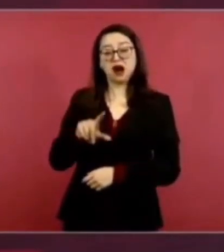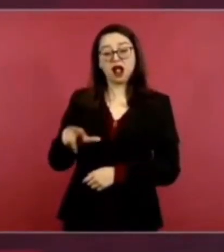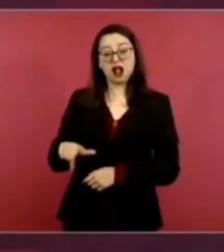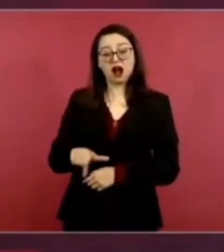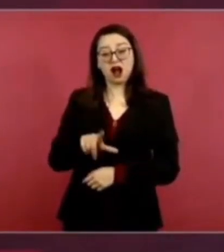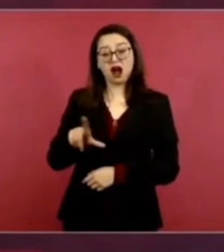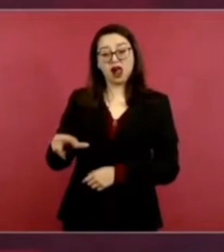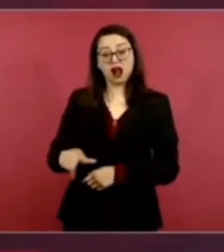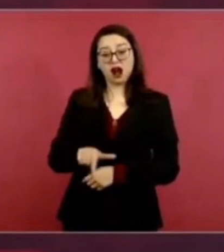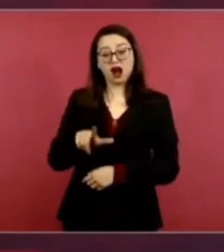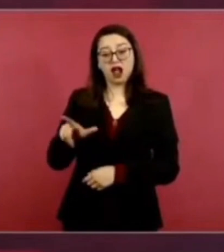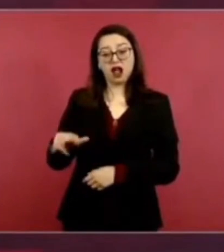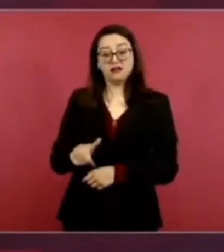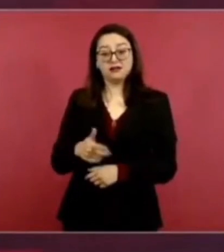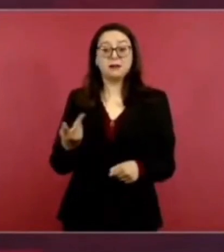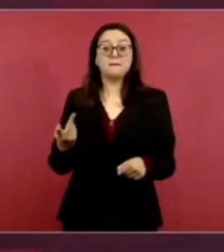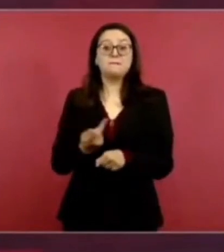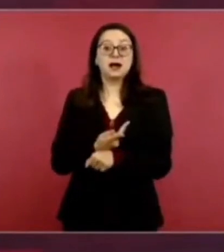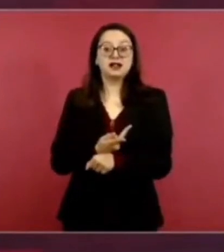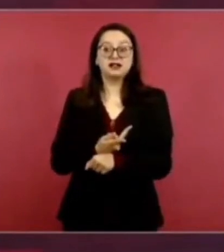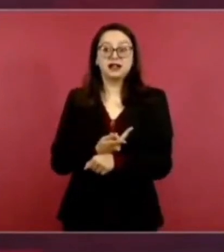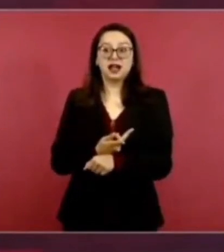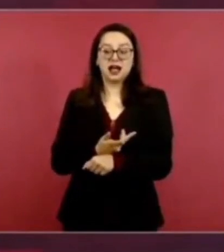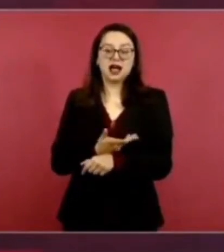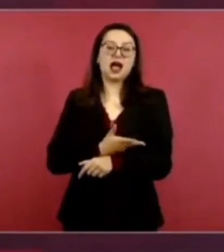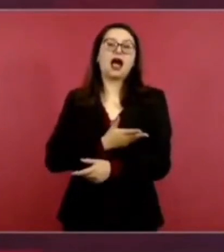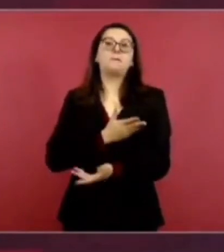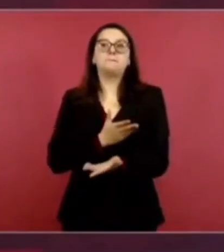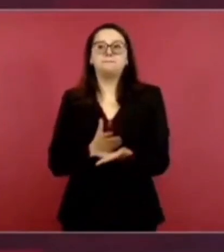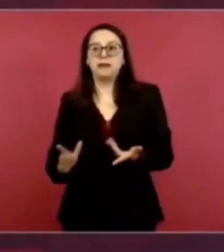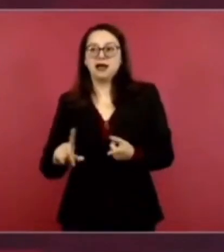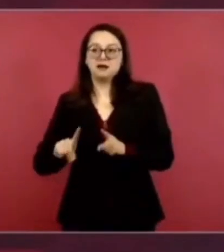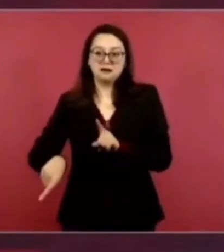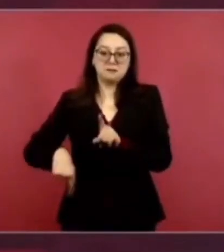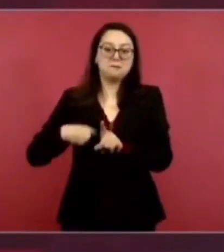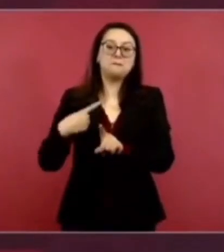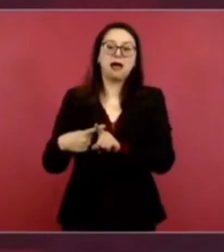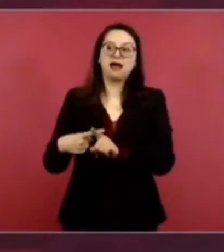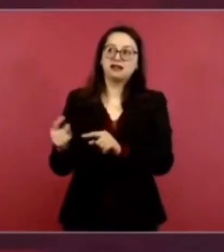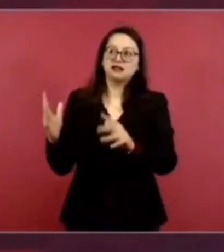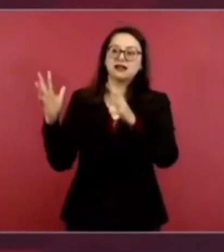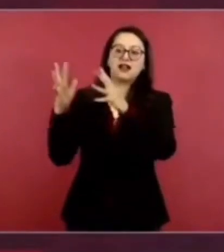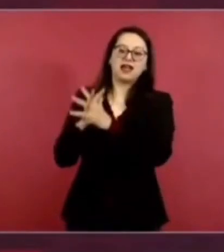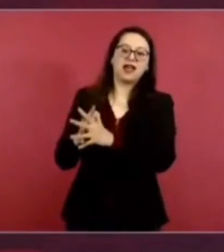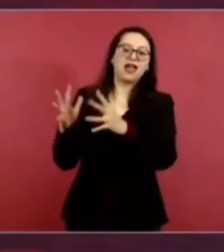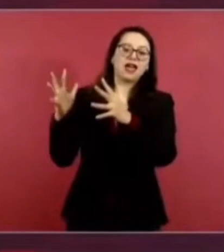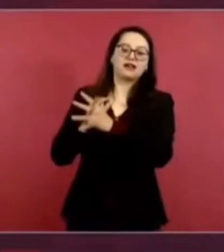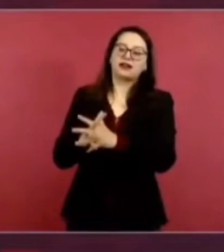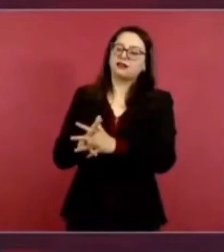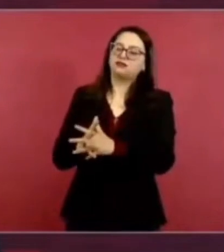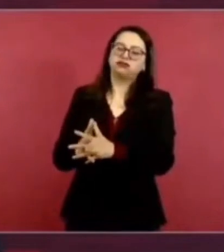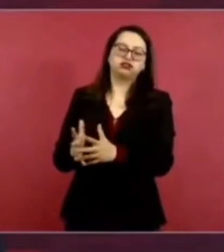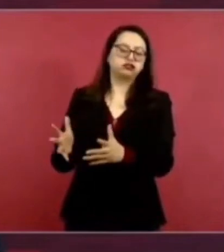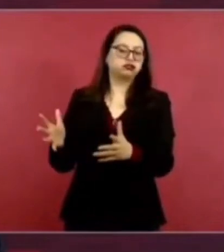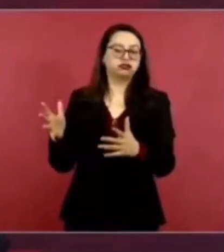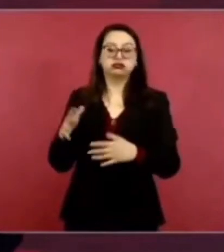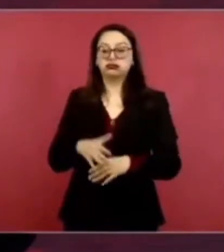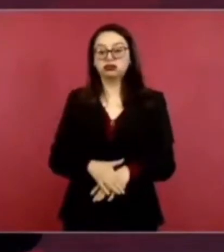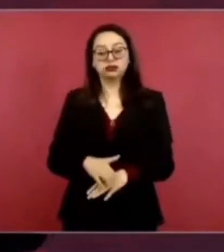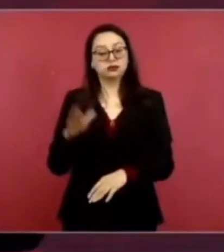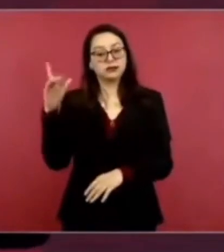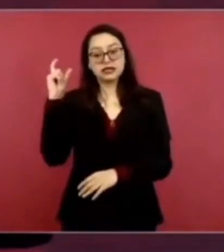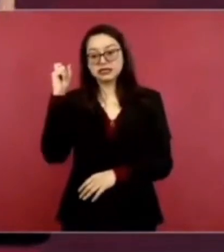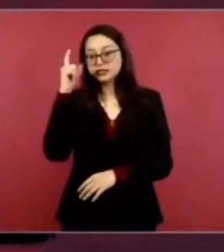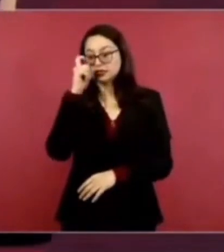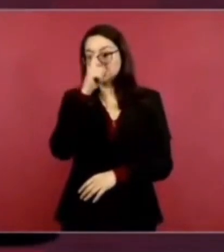y en gaza pues se está complicando más pero